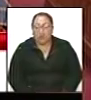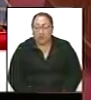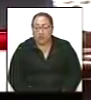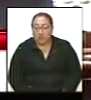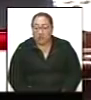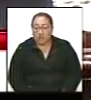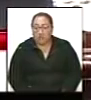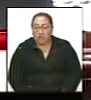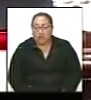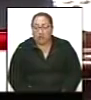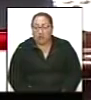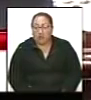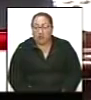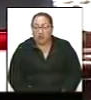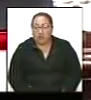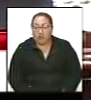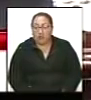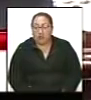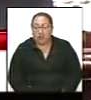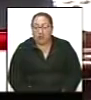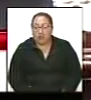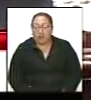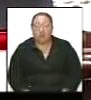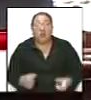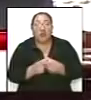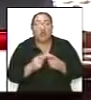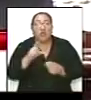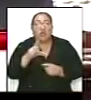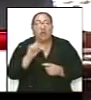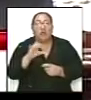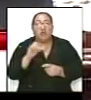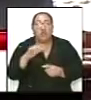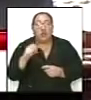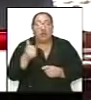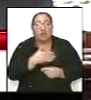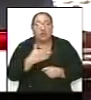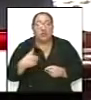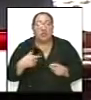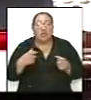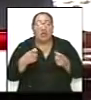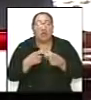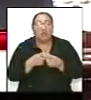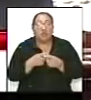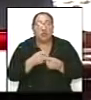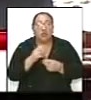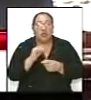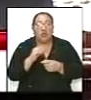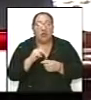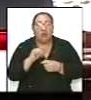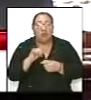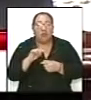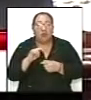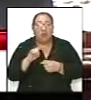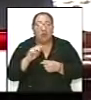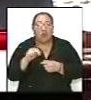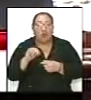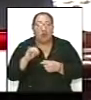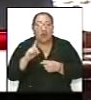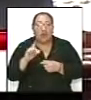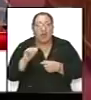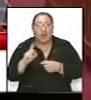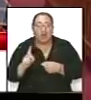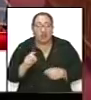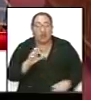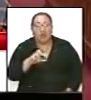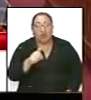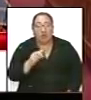Tiene el uso de la palabra la congresista Luciana León, presidenta de la Comisión de Levantamiento de Inmunidad Parlamentaria, para sustentar el dictamen.